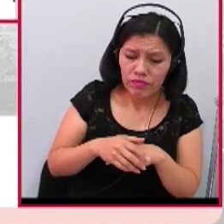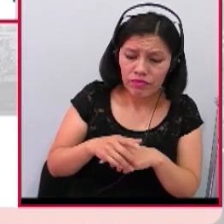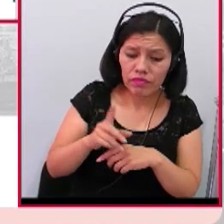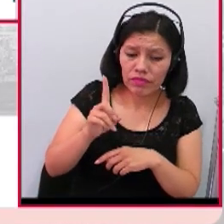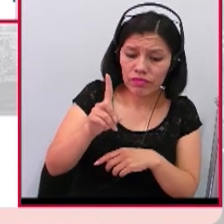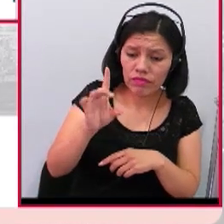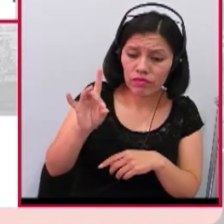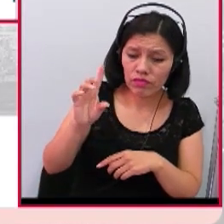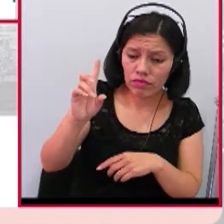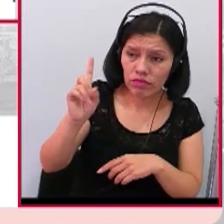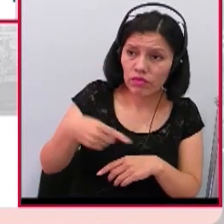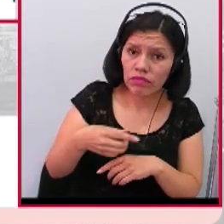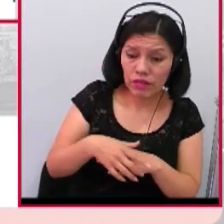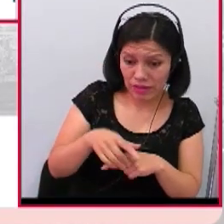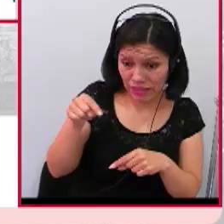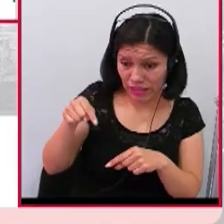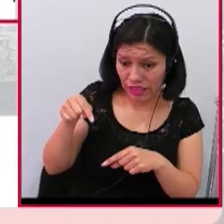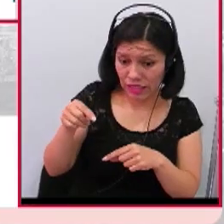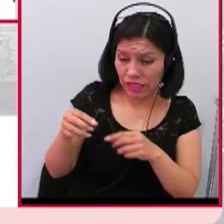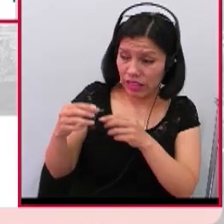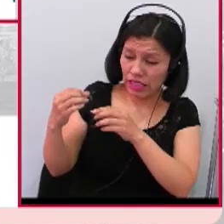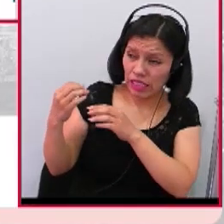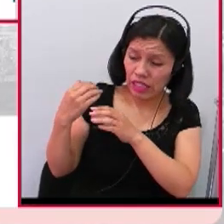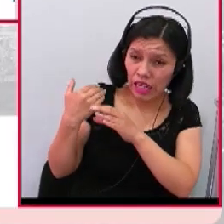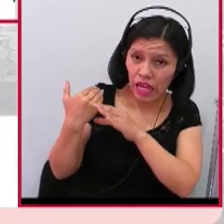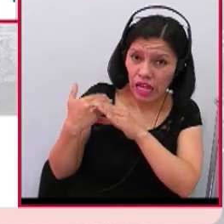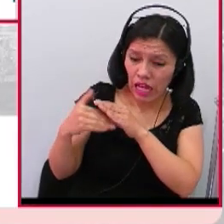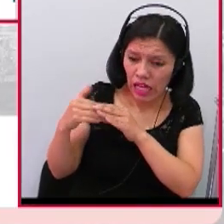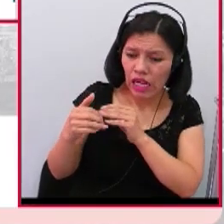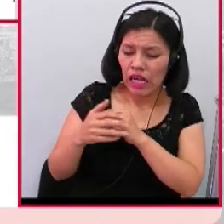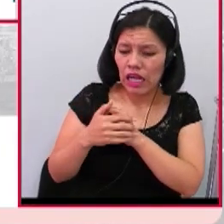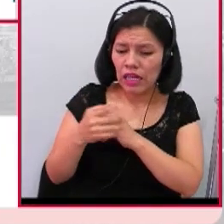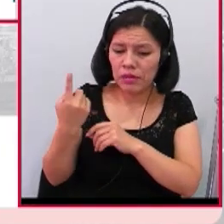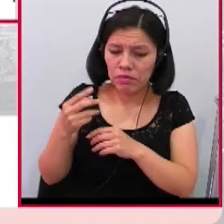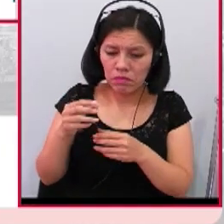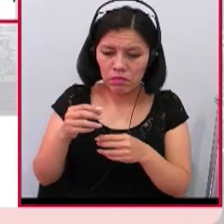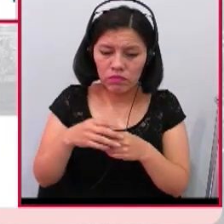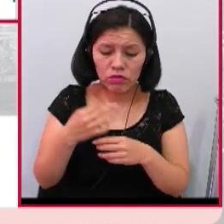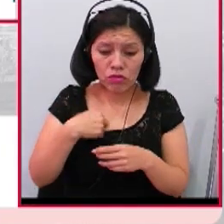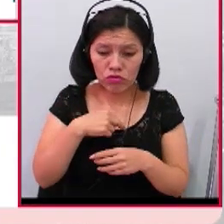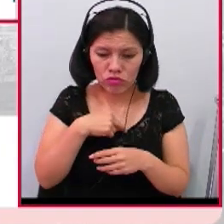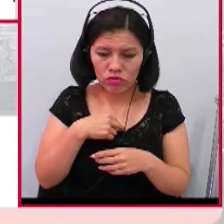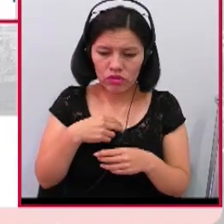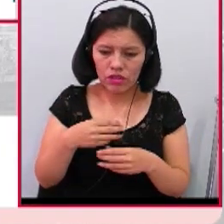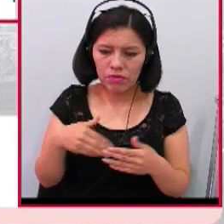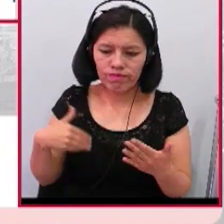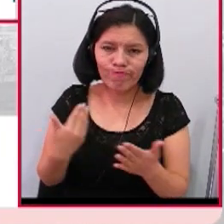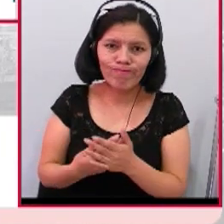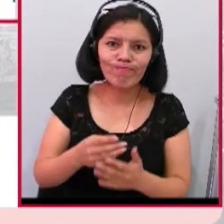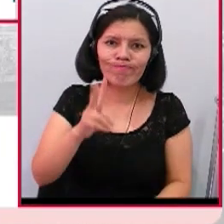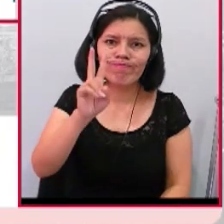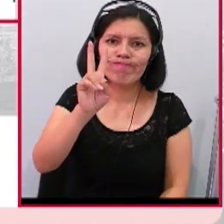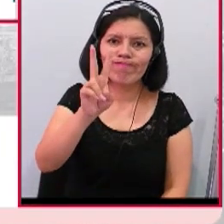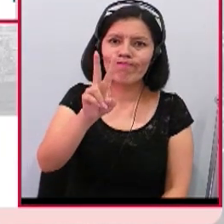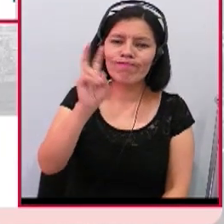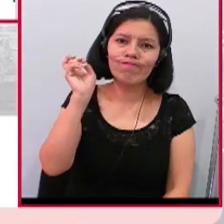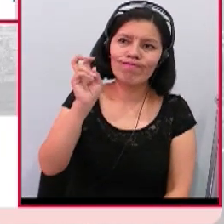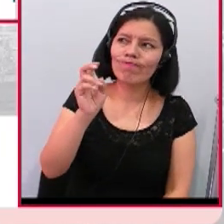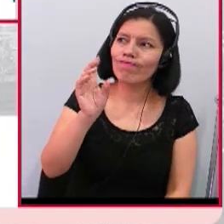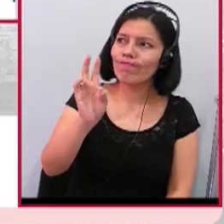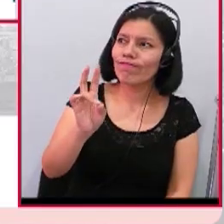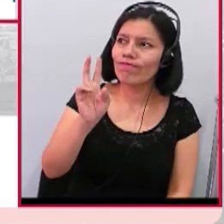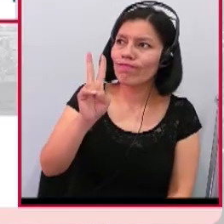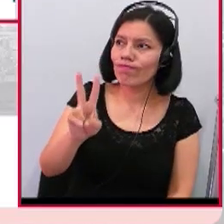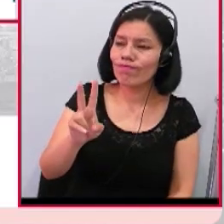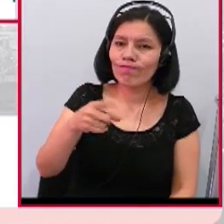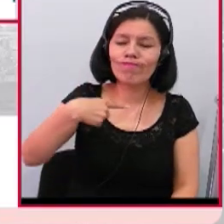mejor, según este artículo. Nosotros estamos llegando con estas implementaciones a 272.000 toneladas. Eso es lo que